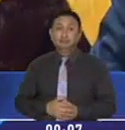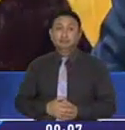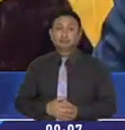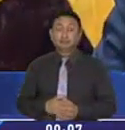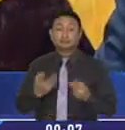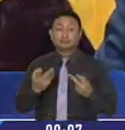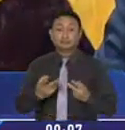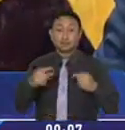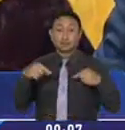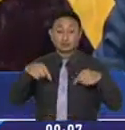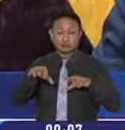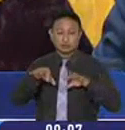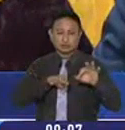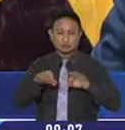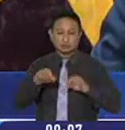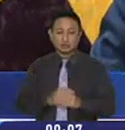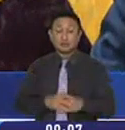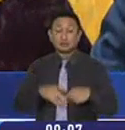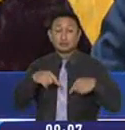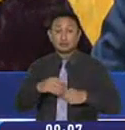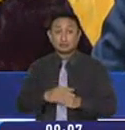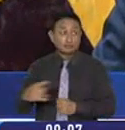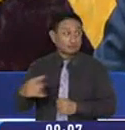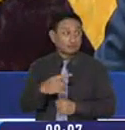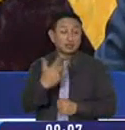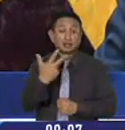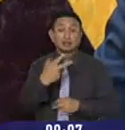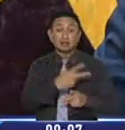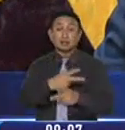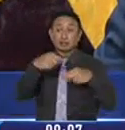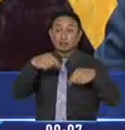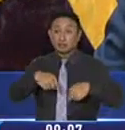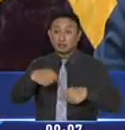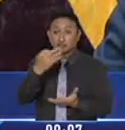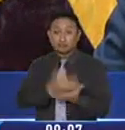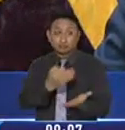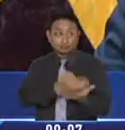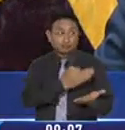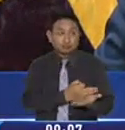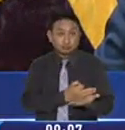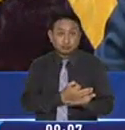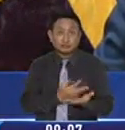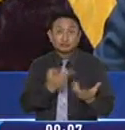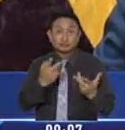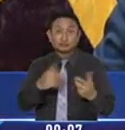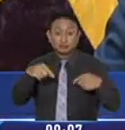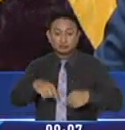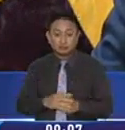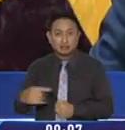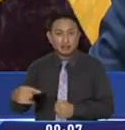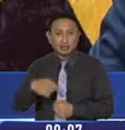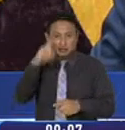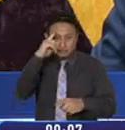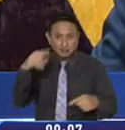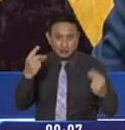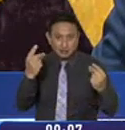necesario indicar que la ausencia de 3 consejeros ha implicado también que no se logre